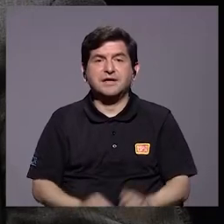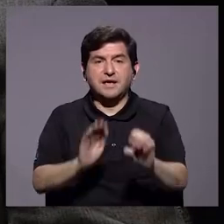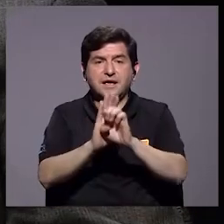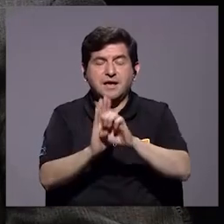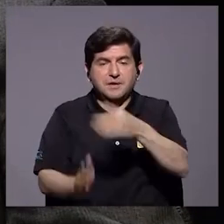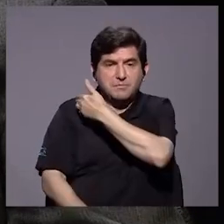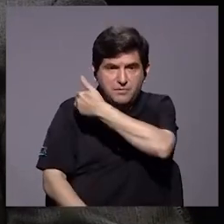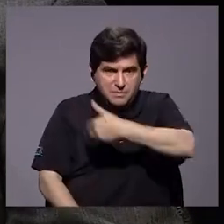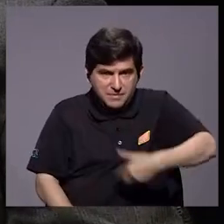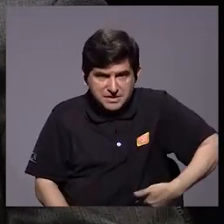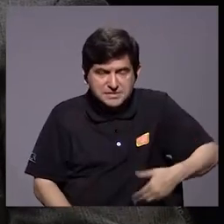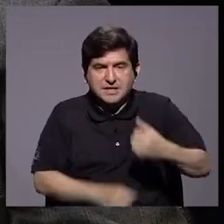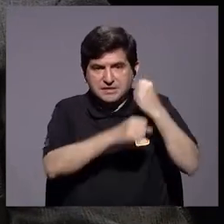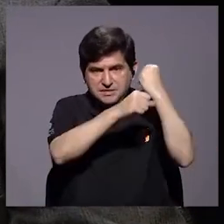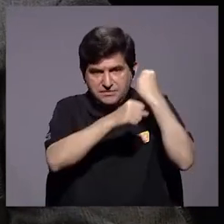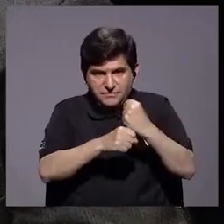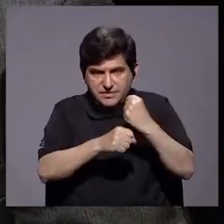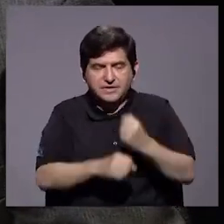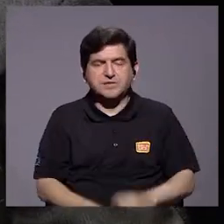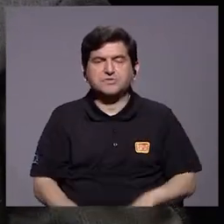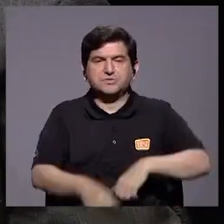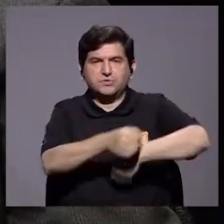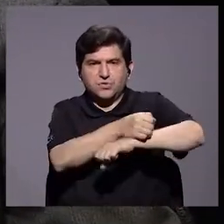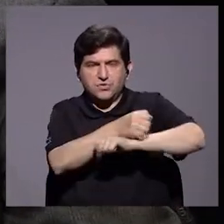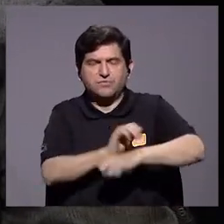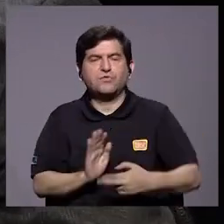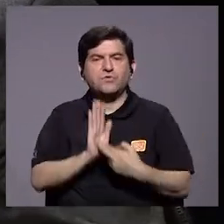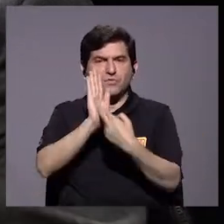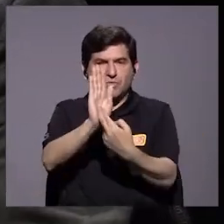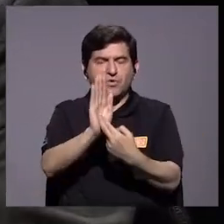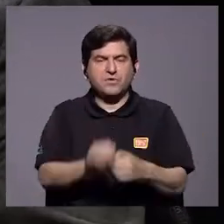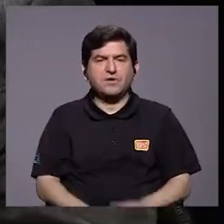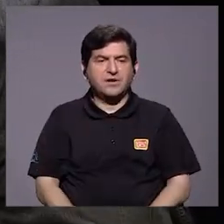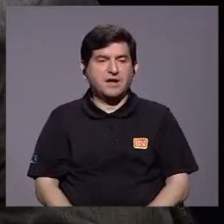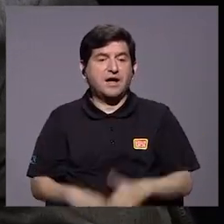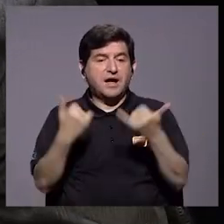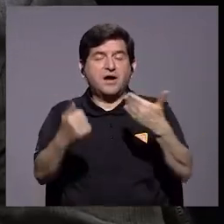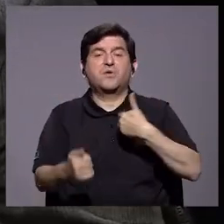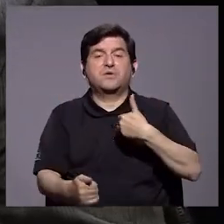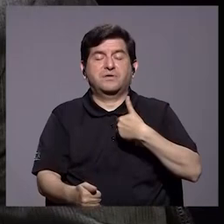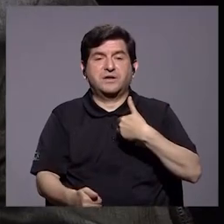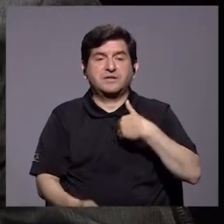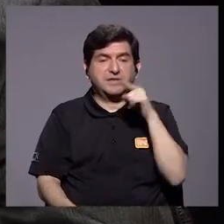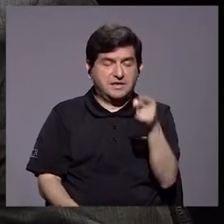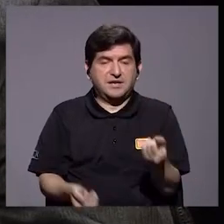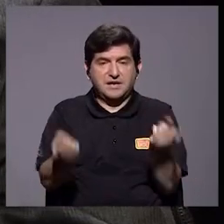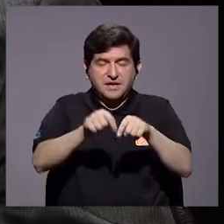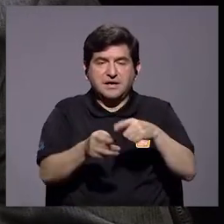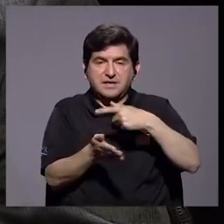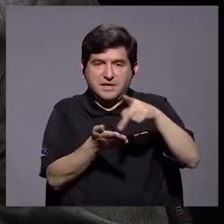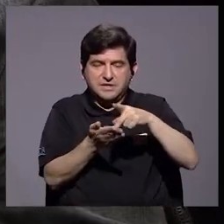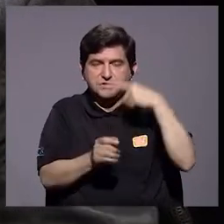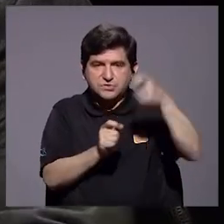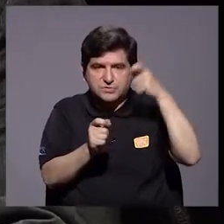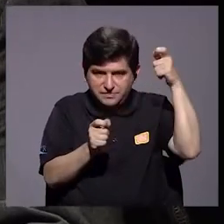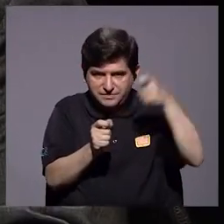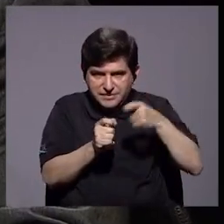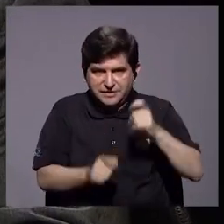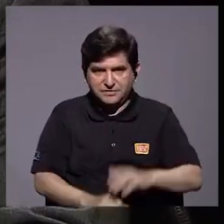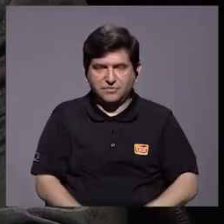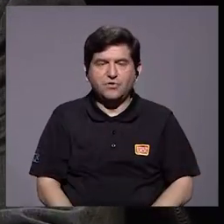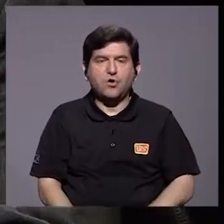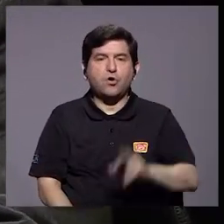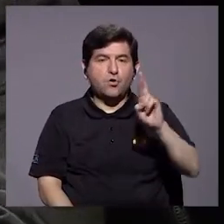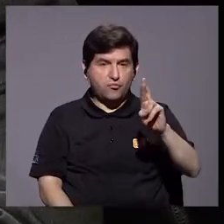presidentes de las federaciones de fútbol que están representados en la concacaf ahora tienen asignado un salario el don rodolfo